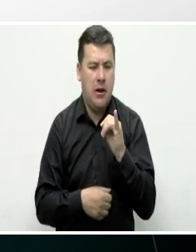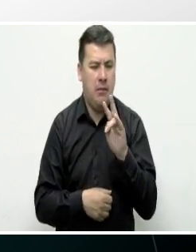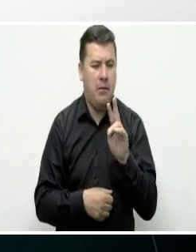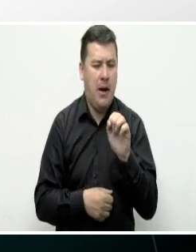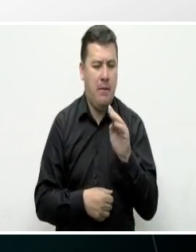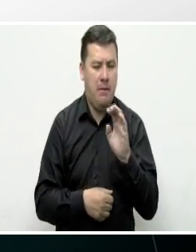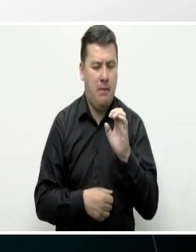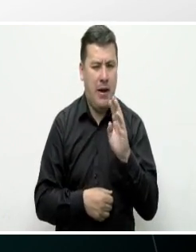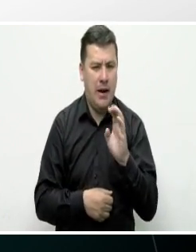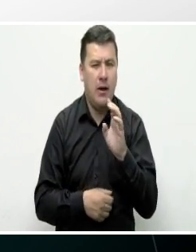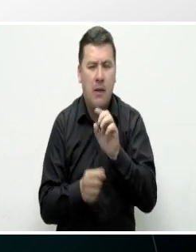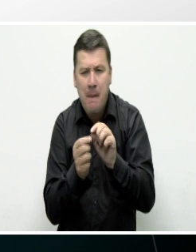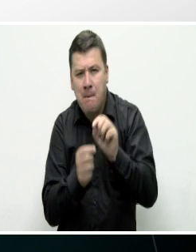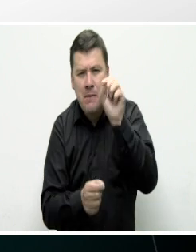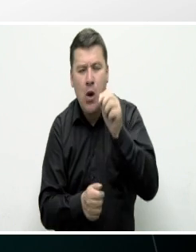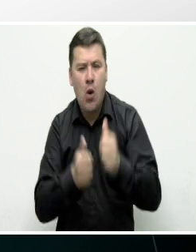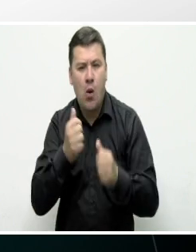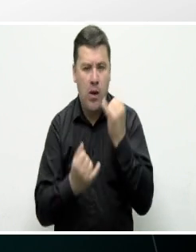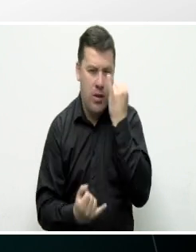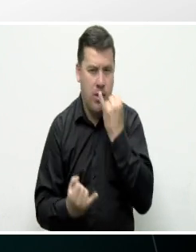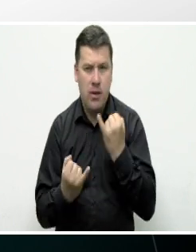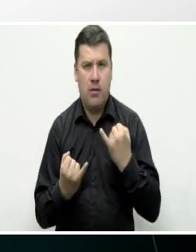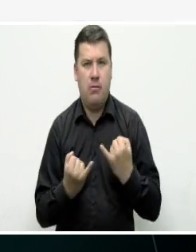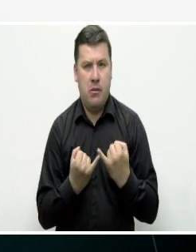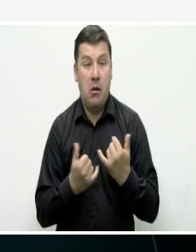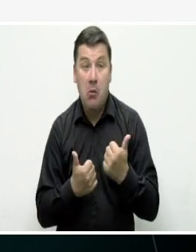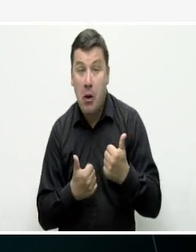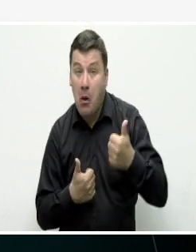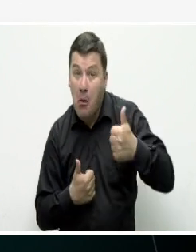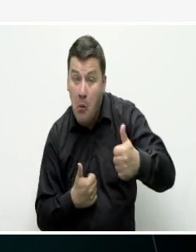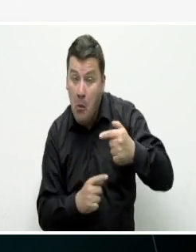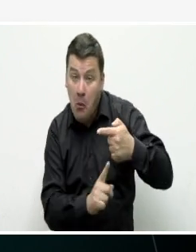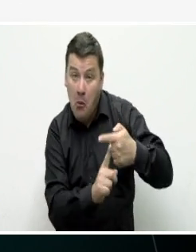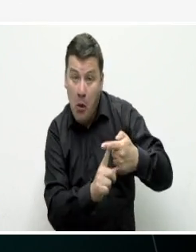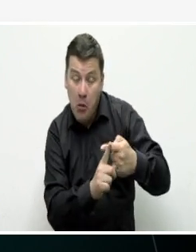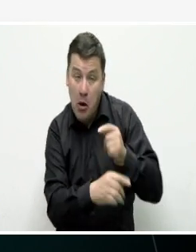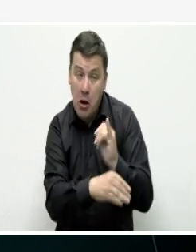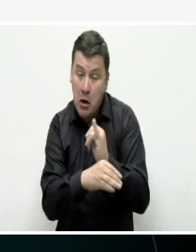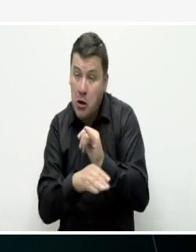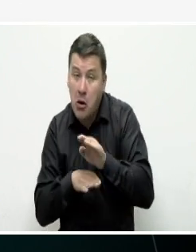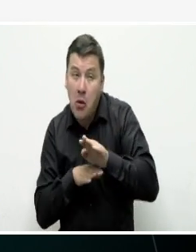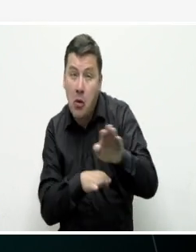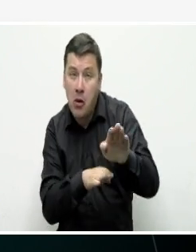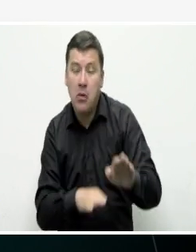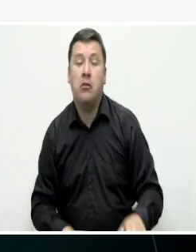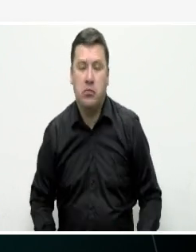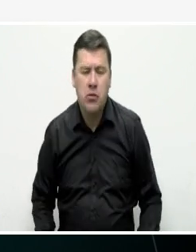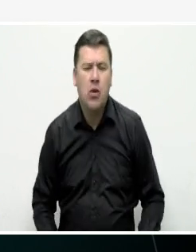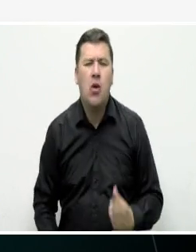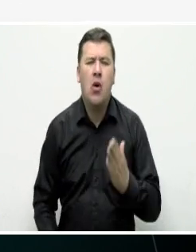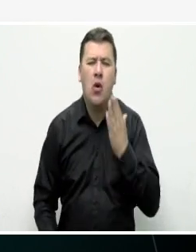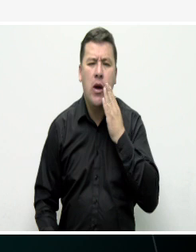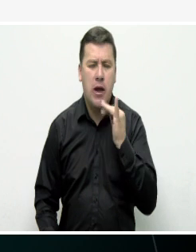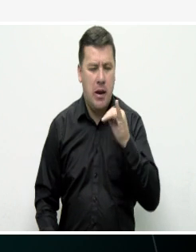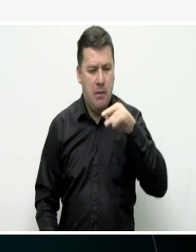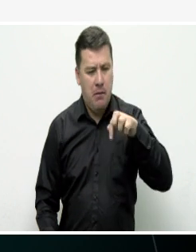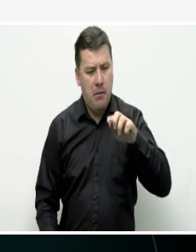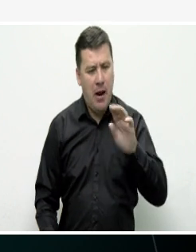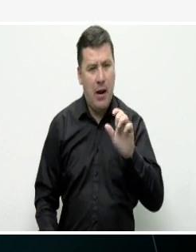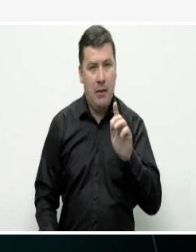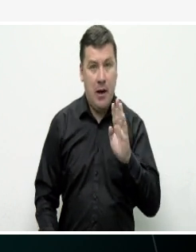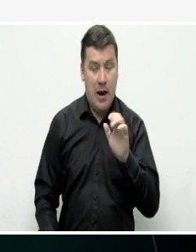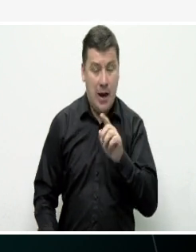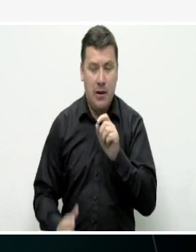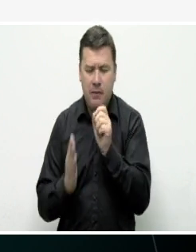y mide cuál es la imagen favorable de las instituciones. Fue hecha por Invamer para los medios